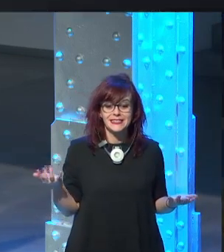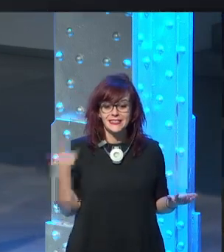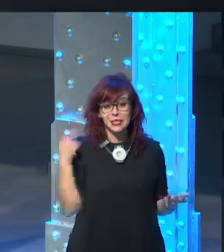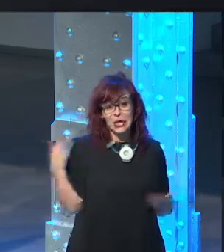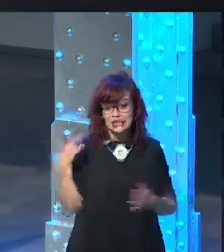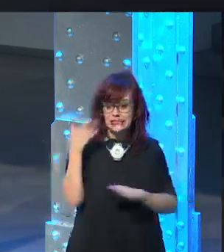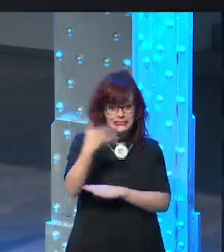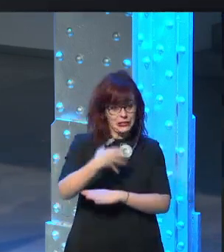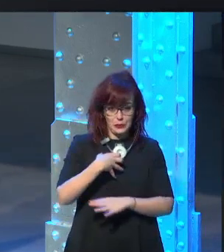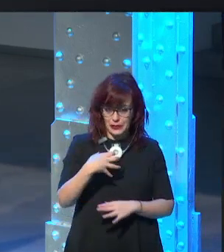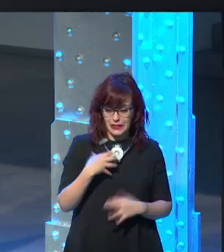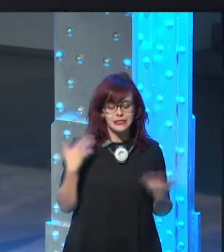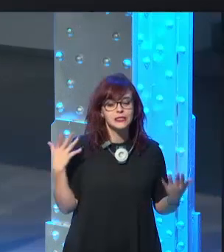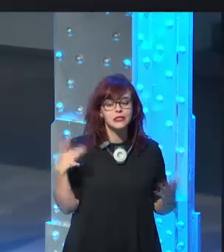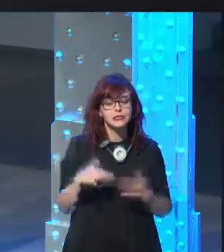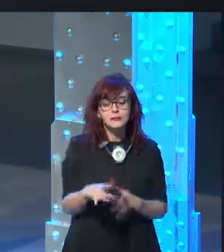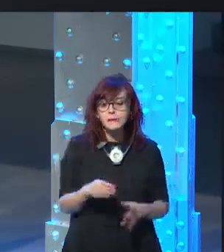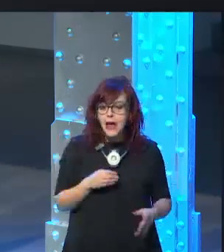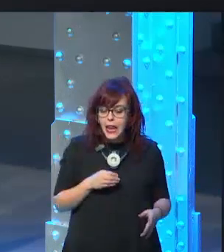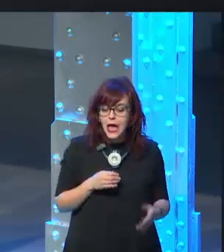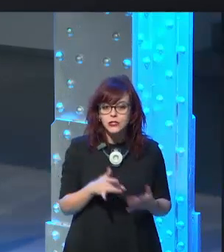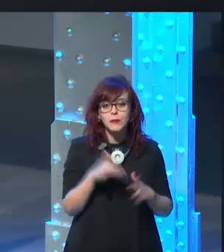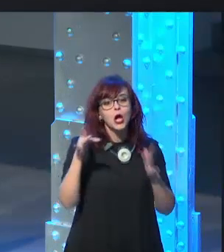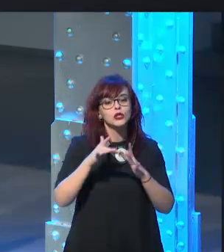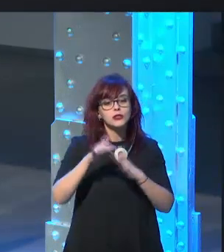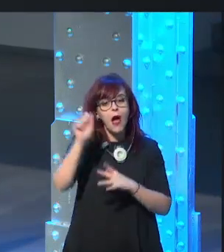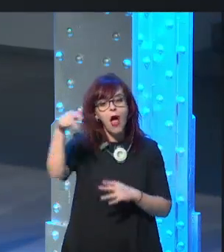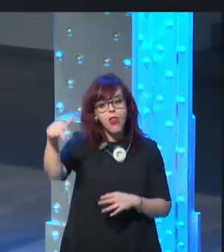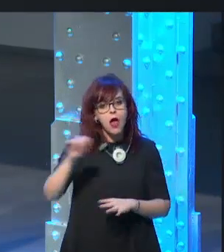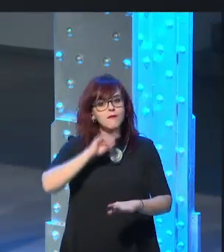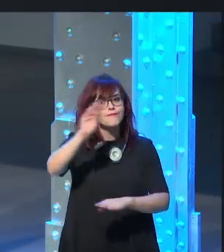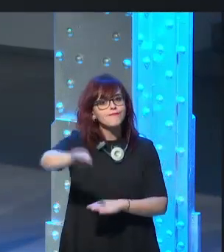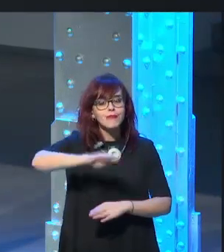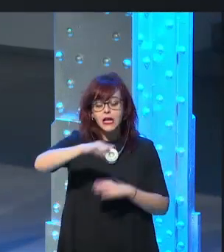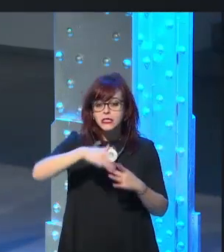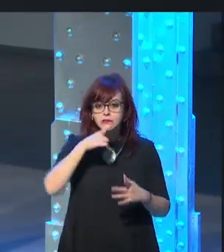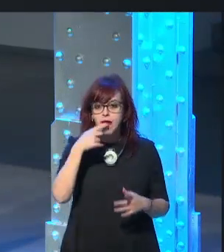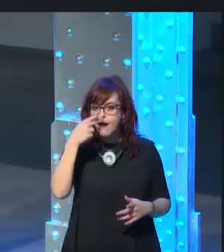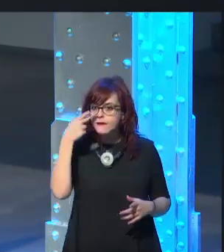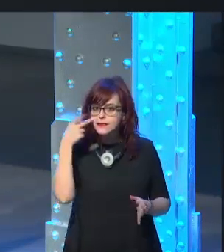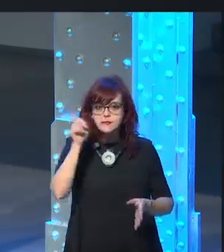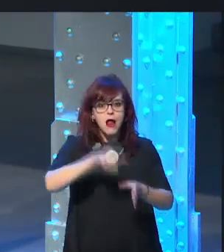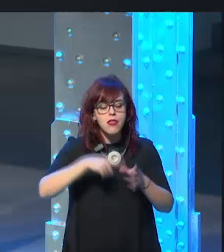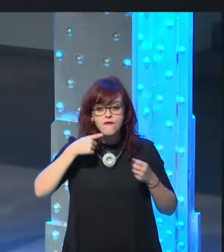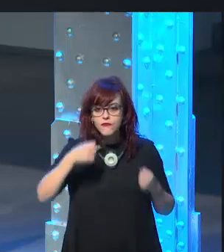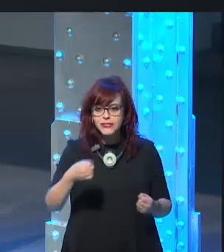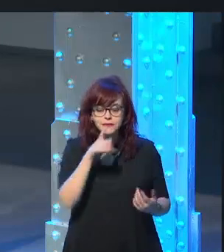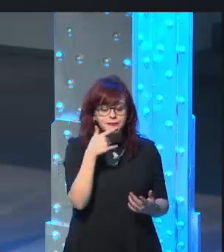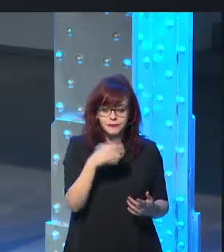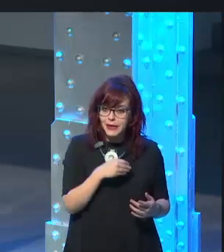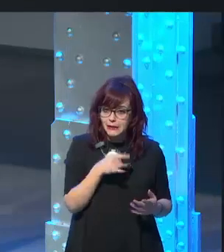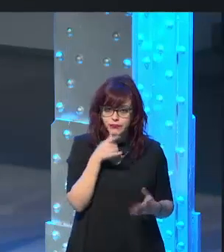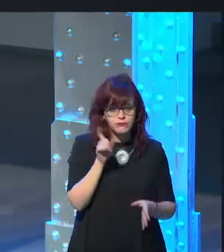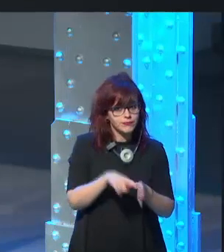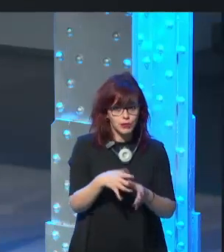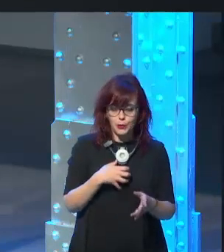Sí, entonces, bueno, nos dio mucha pena no ir, contactamos con Ana y les dijimos que estábamos muy interesados en participar, pero lamentablemente